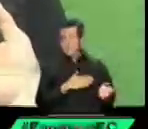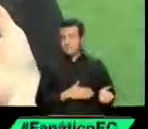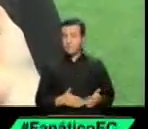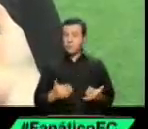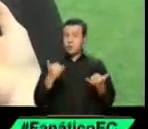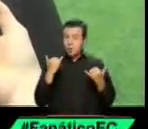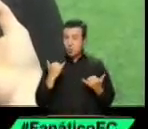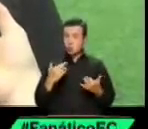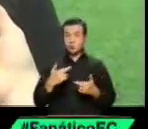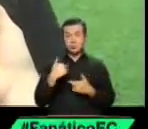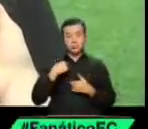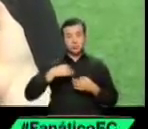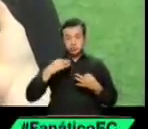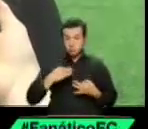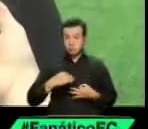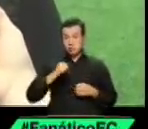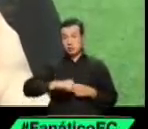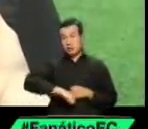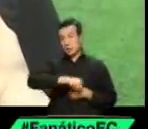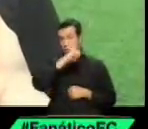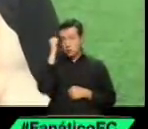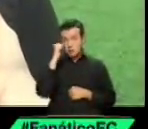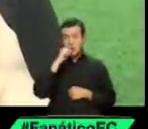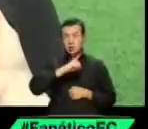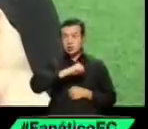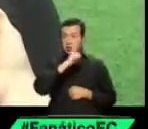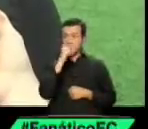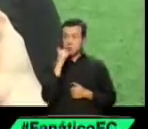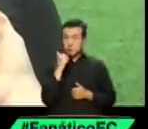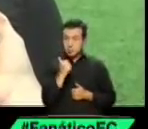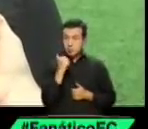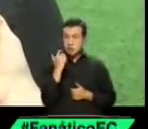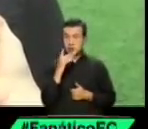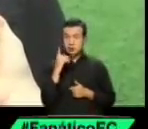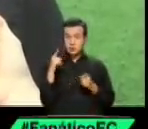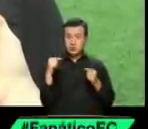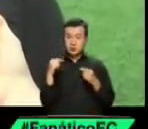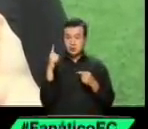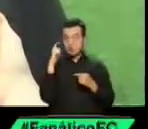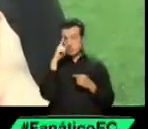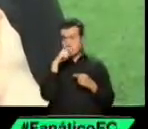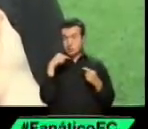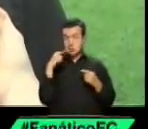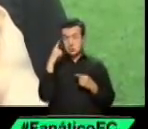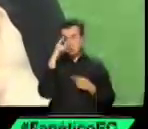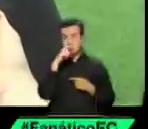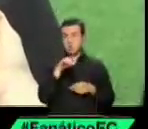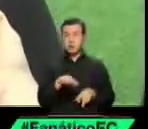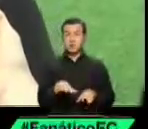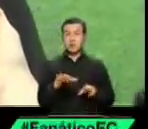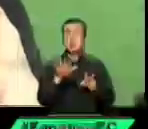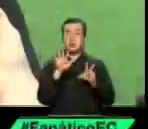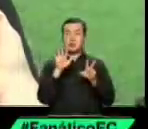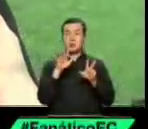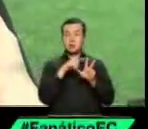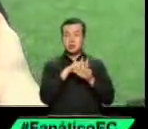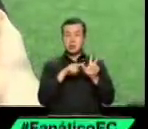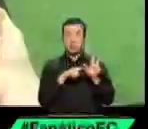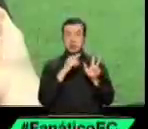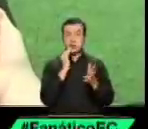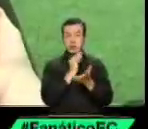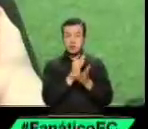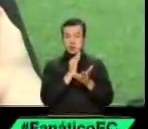hoy tiene esa responsabilidad, ganar de local, ganar bien. Tenemos un rival complicado, viene con tres bajas obligadas por